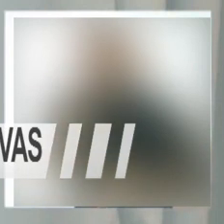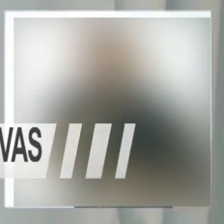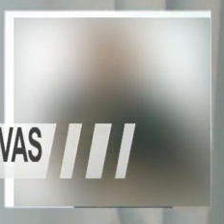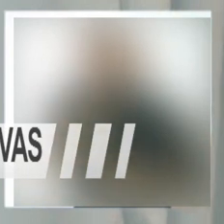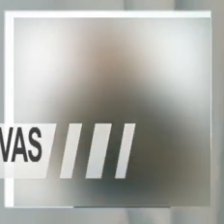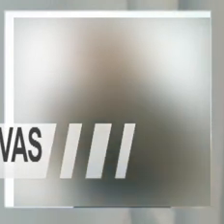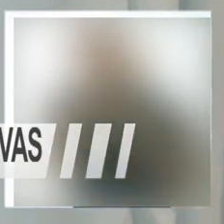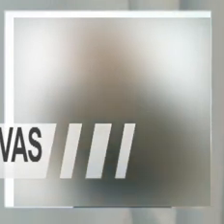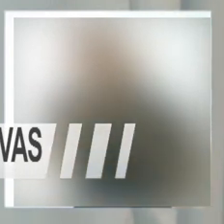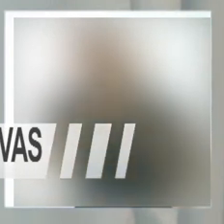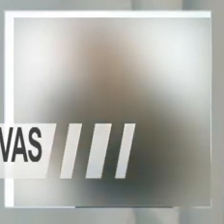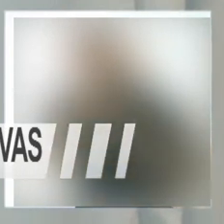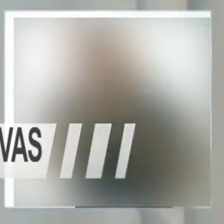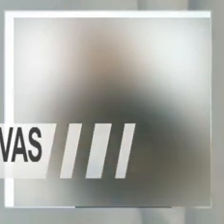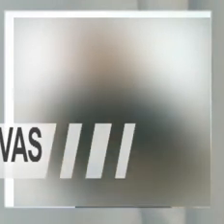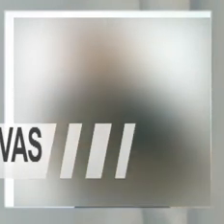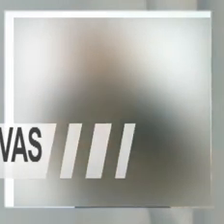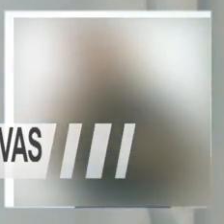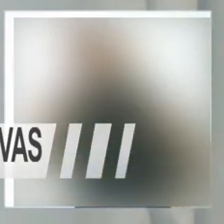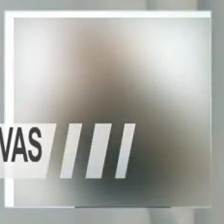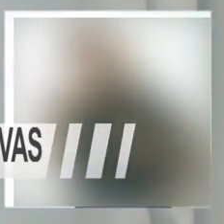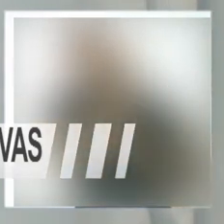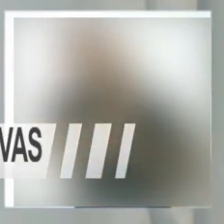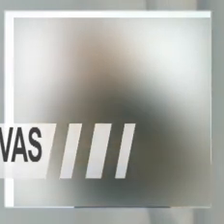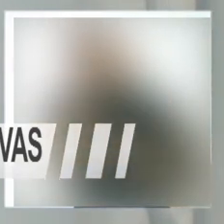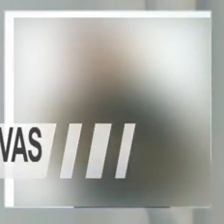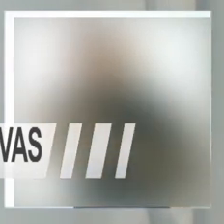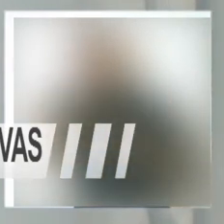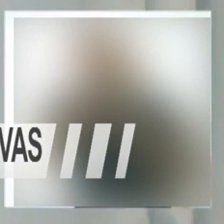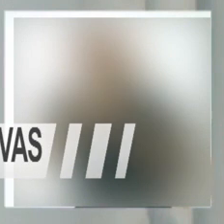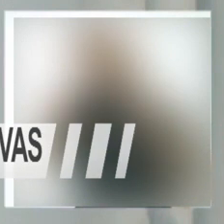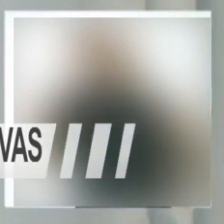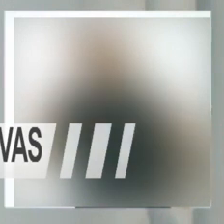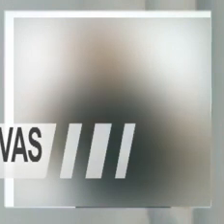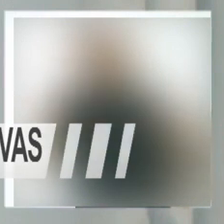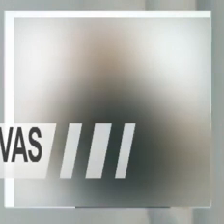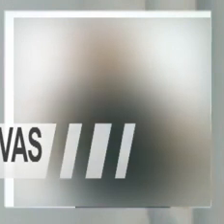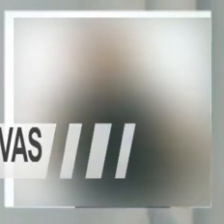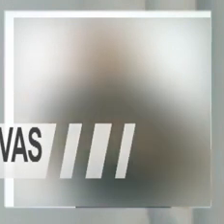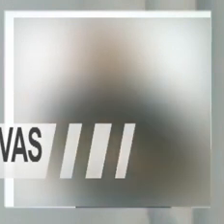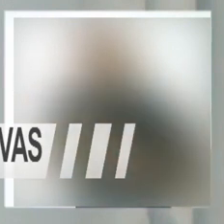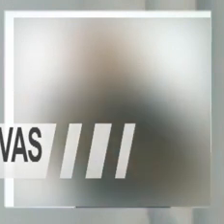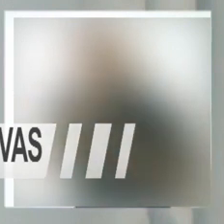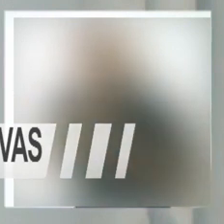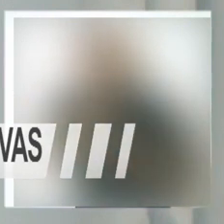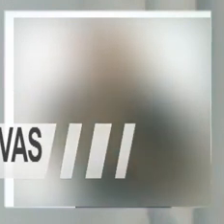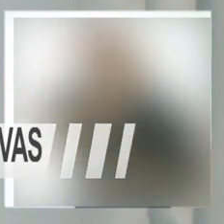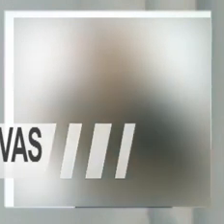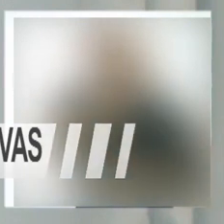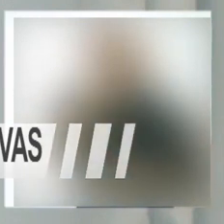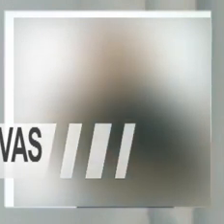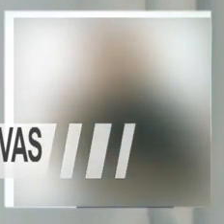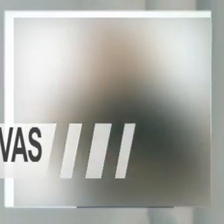el monitor que se está trabajando mostrar en el monitor que está trabajando la provincia de entre ríos en conjunto con la dirección